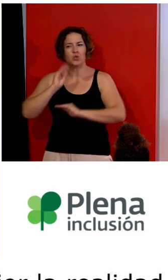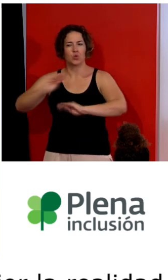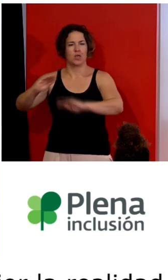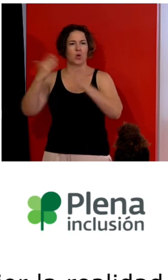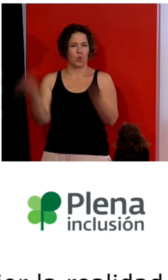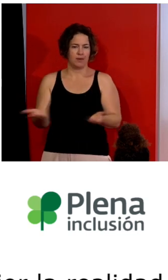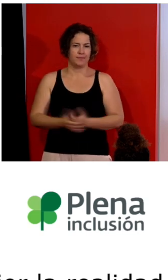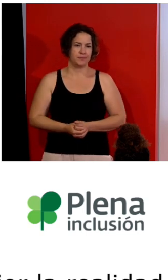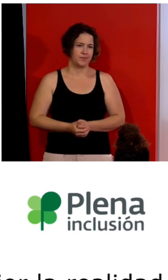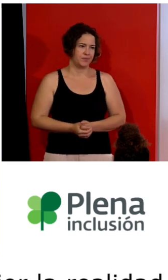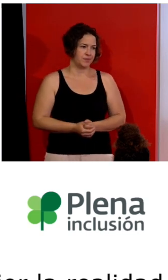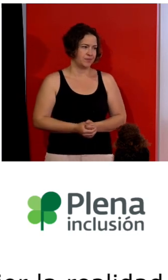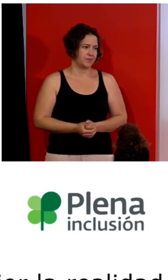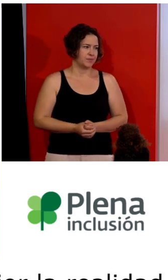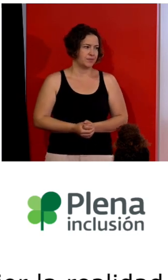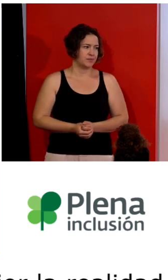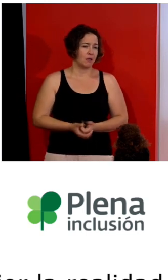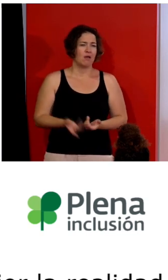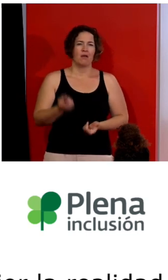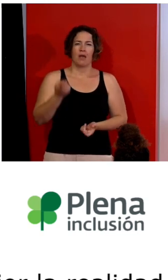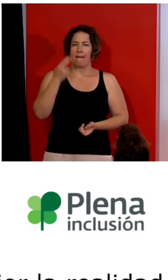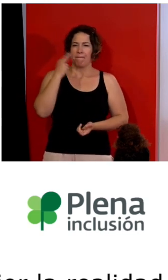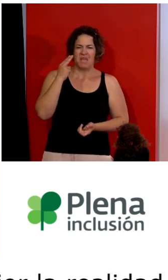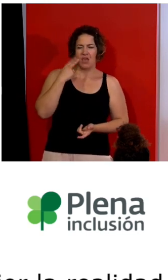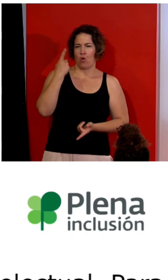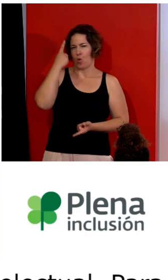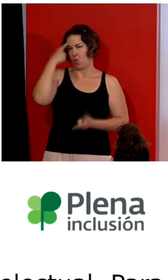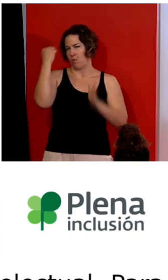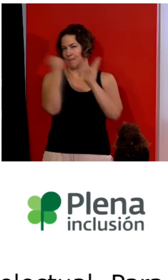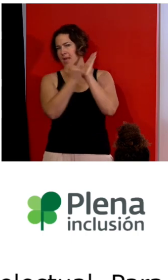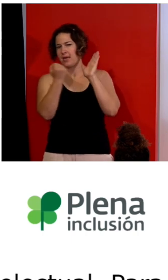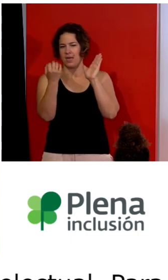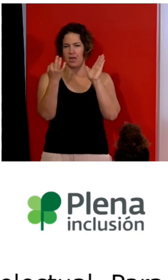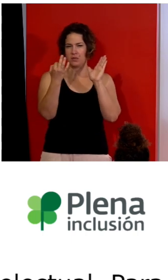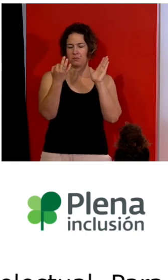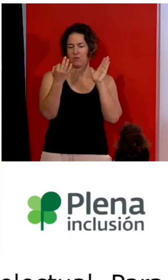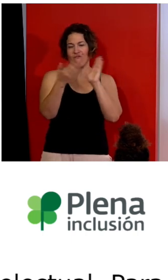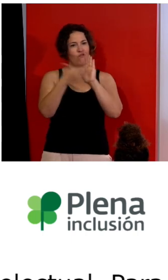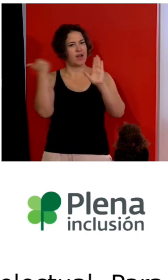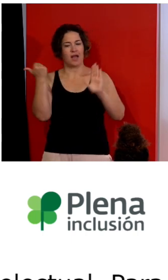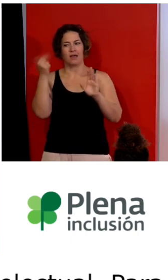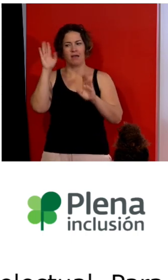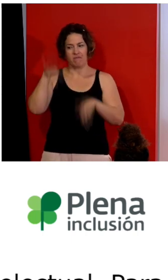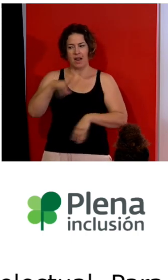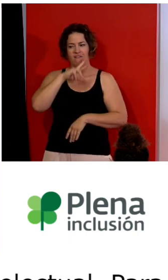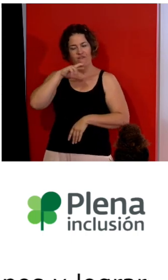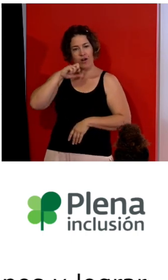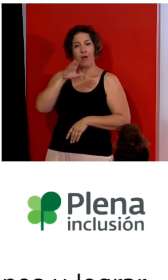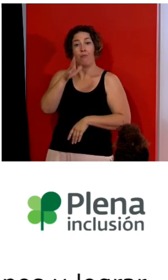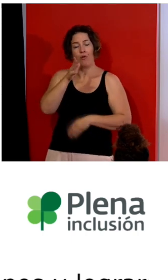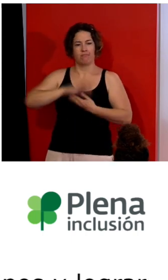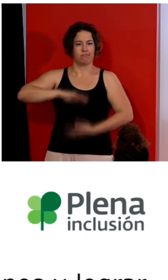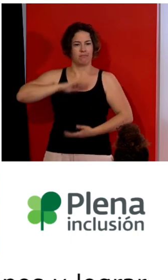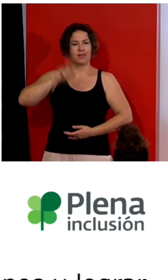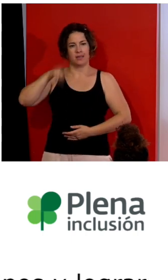intelectual. Para desechar falsos miedos y estereotipos y lograr que sean valorados por sus capacidades y